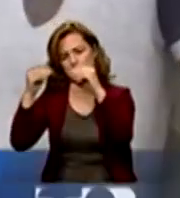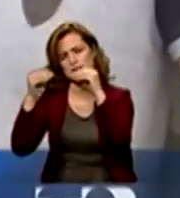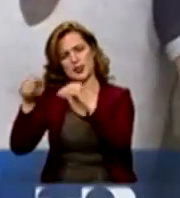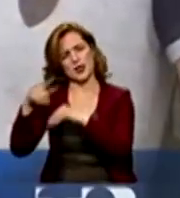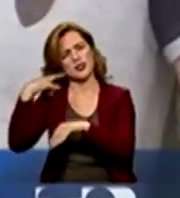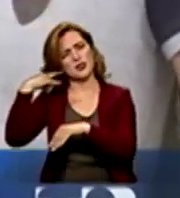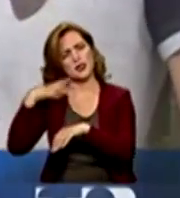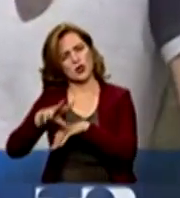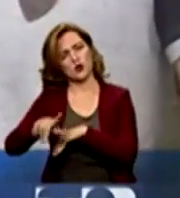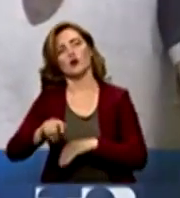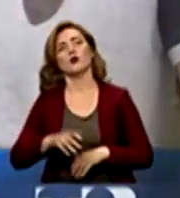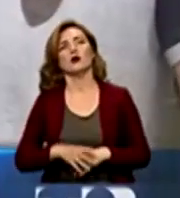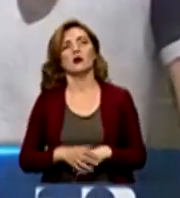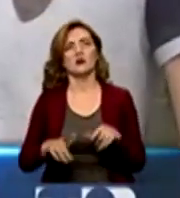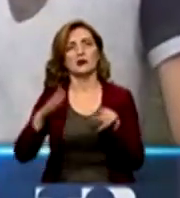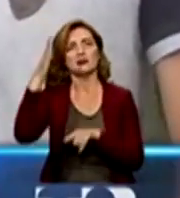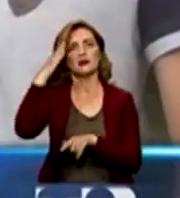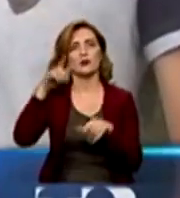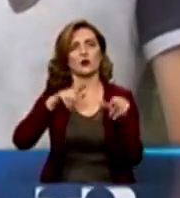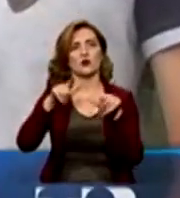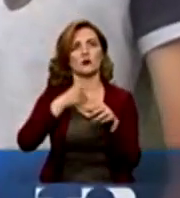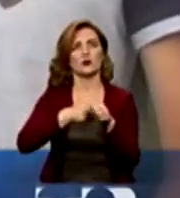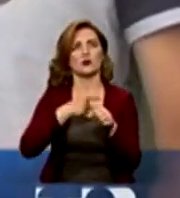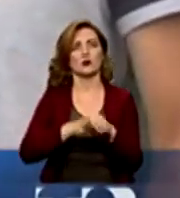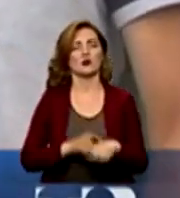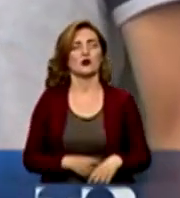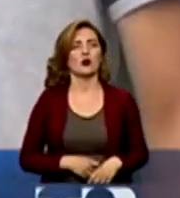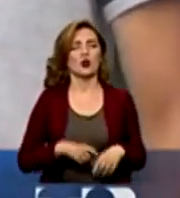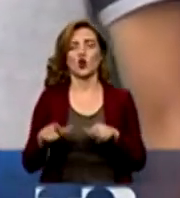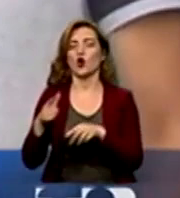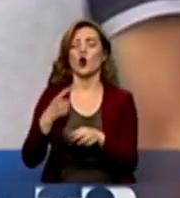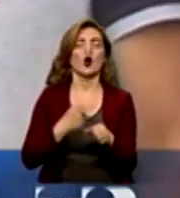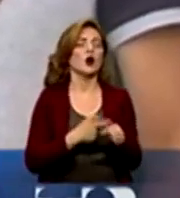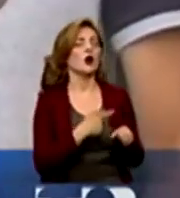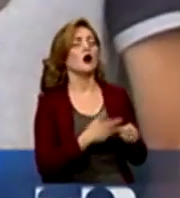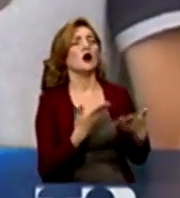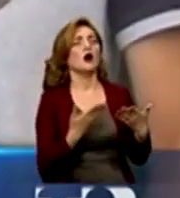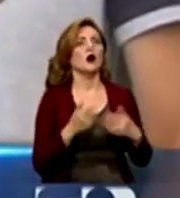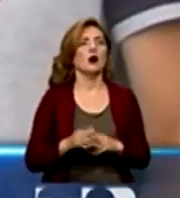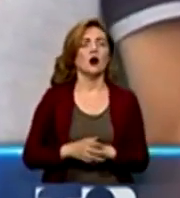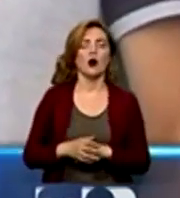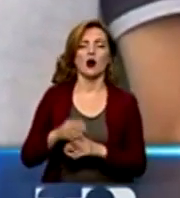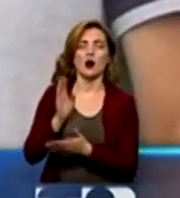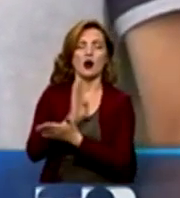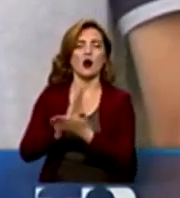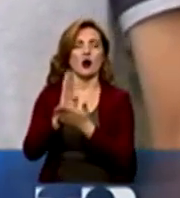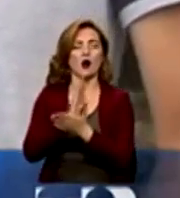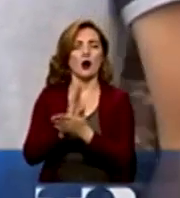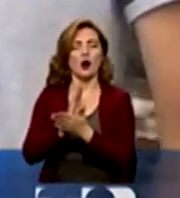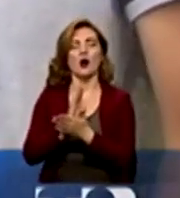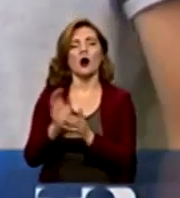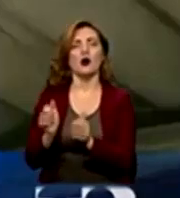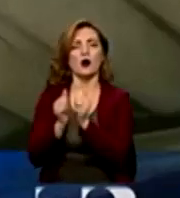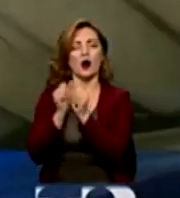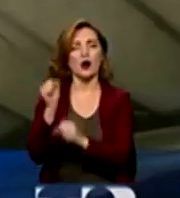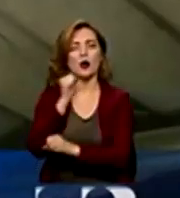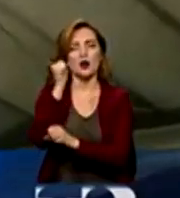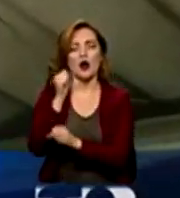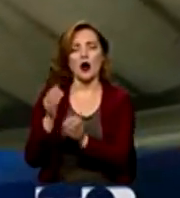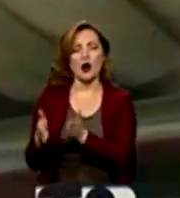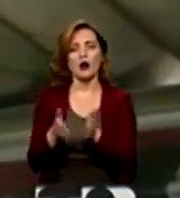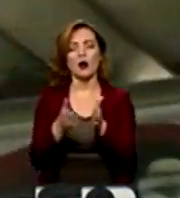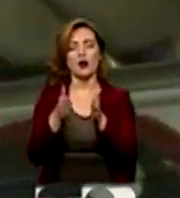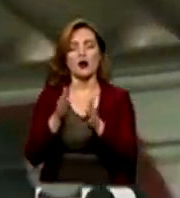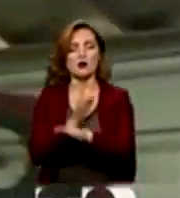ya reconocen los lugares y los puntos. ¿Qué sector específico es? Es el cooperativo Unidos Venceremos, kilómetro 1.5, vía Durán. Buscamos